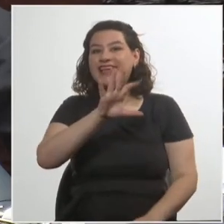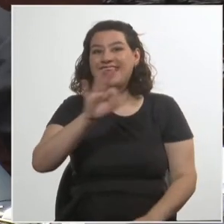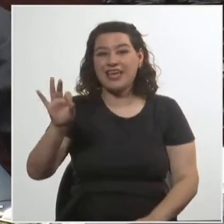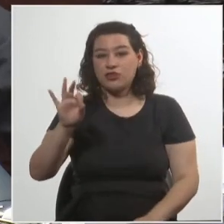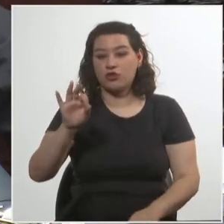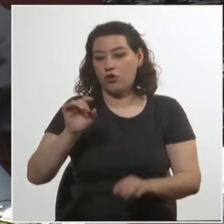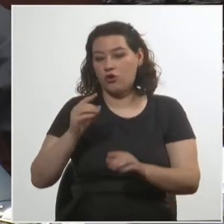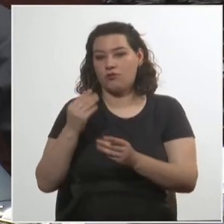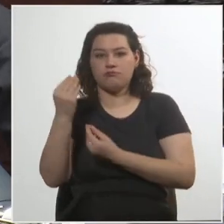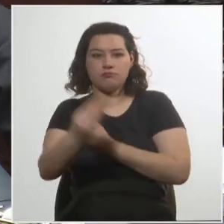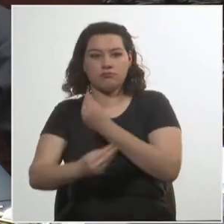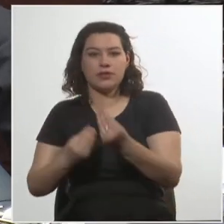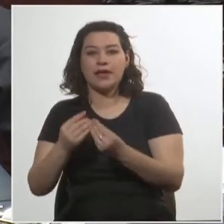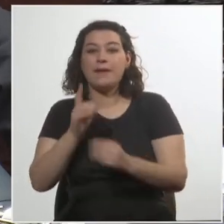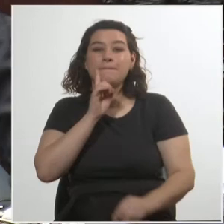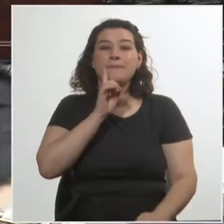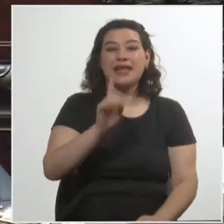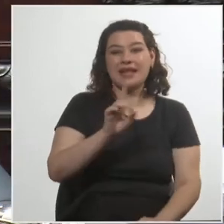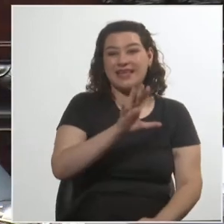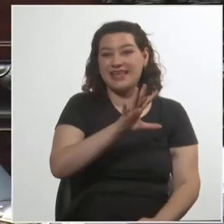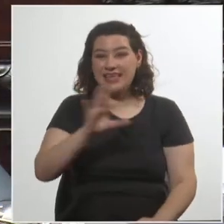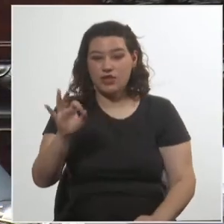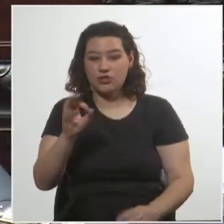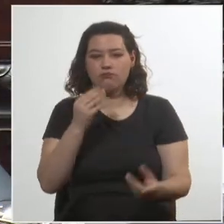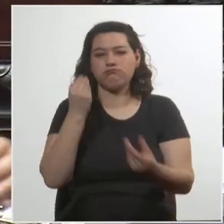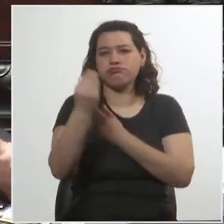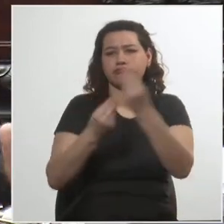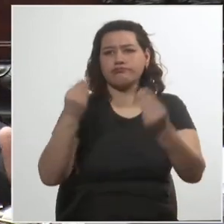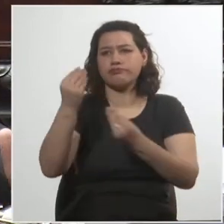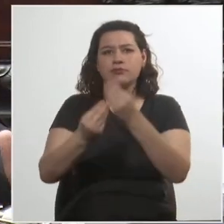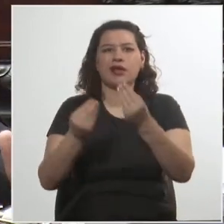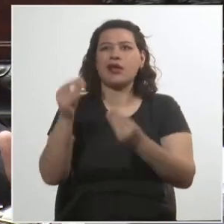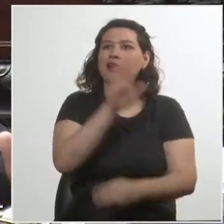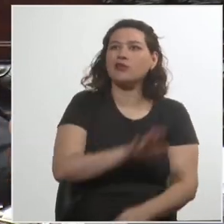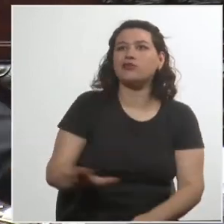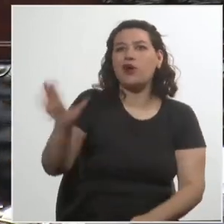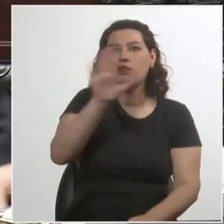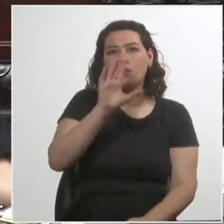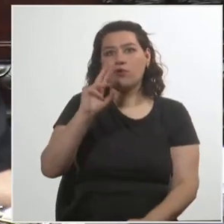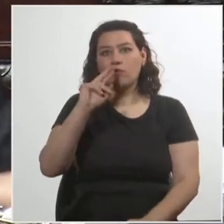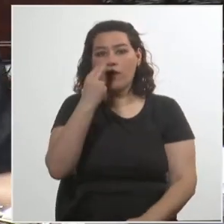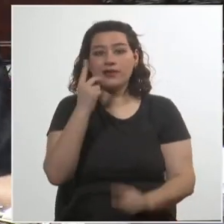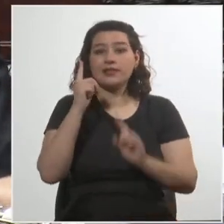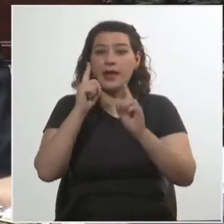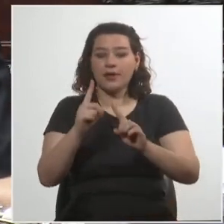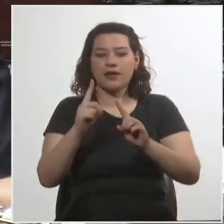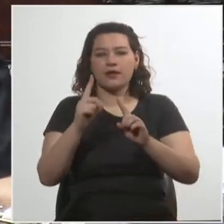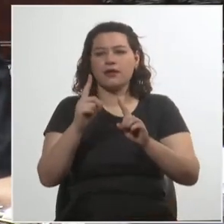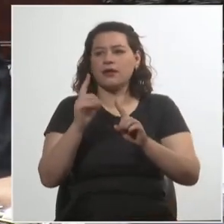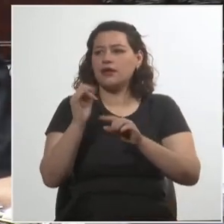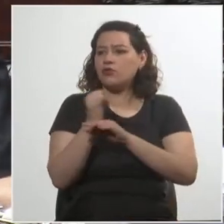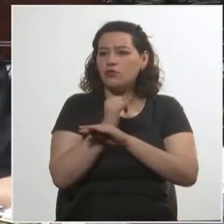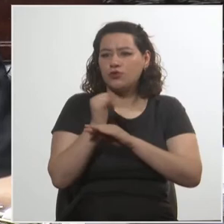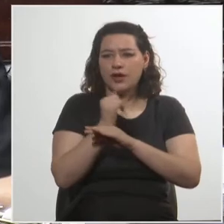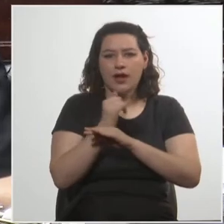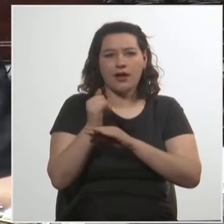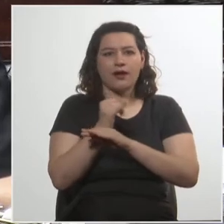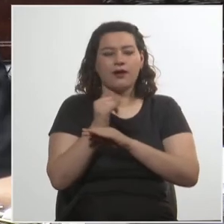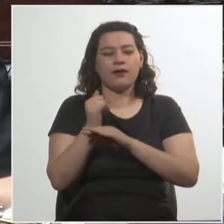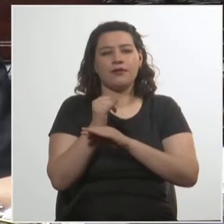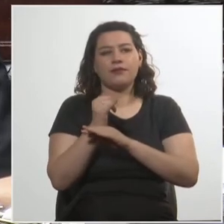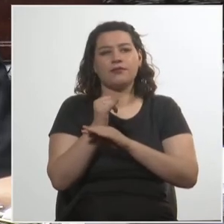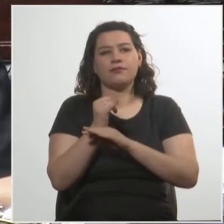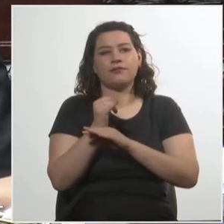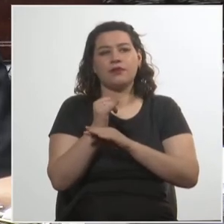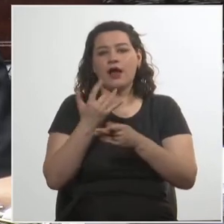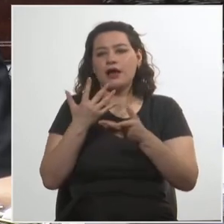mil quinientos empleos indirectos en todo el territorio nacional contribuye de manera especialmente significativa